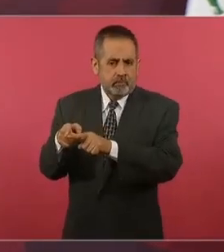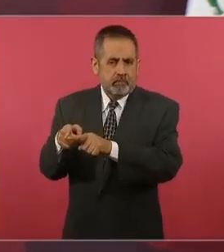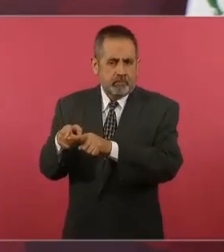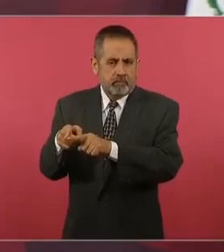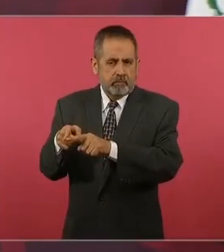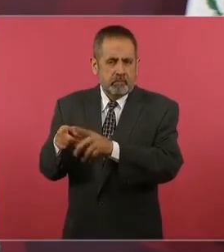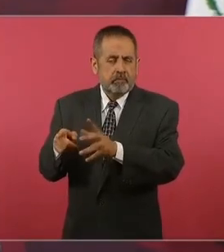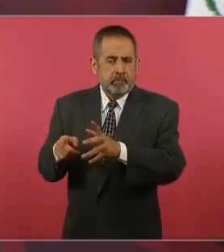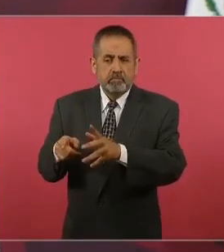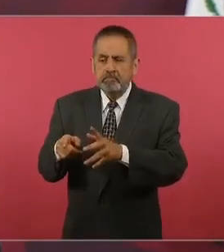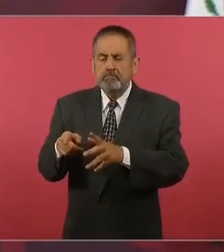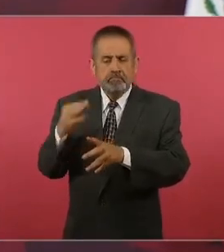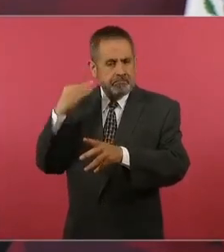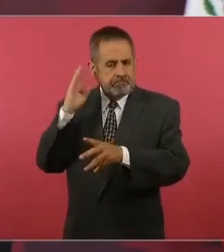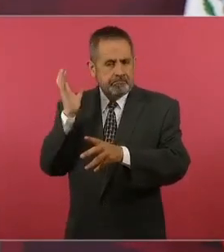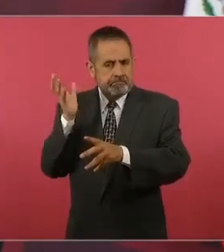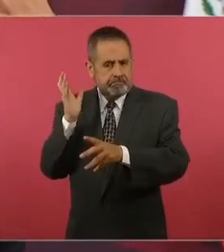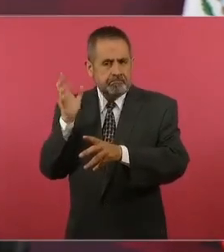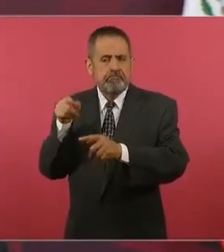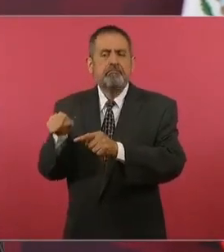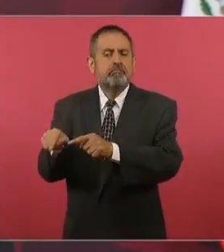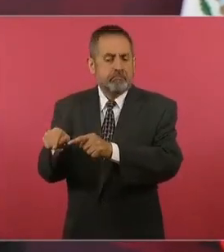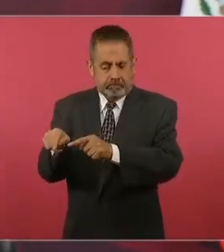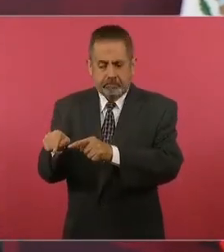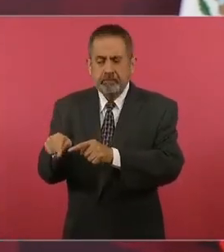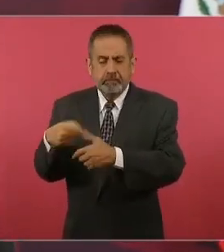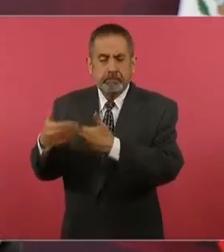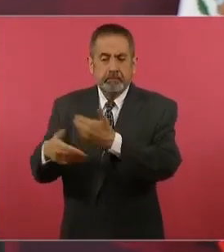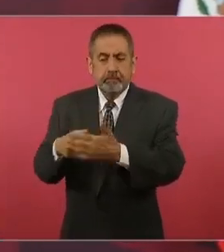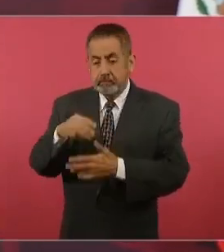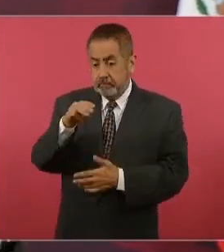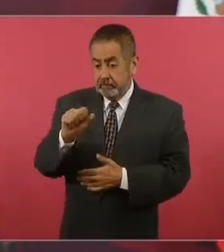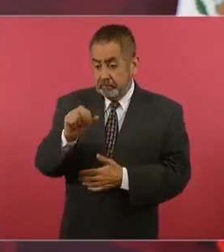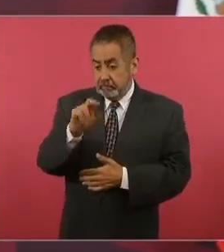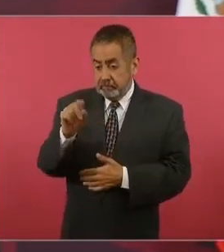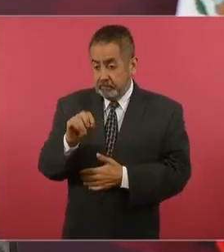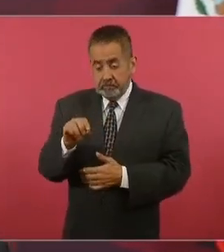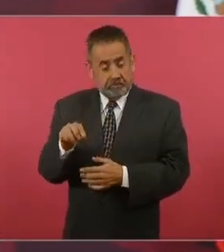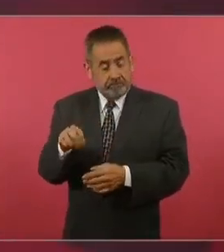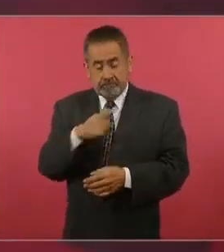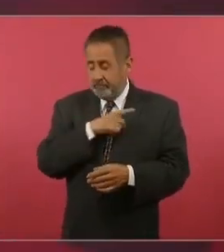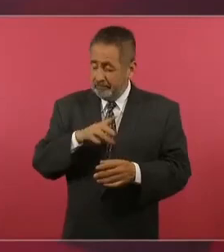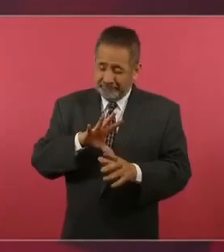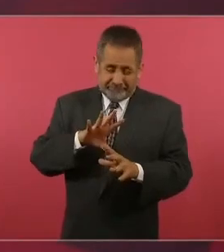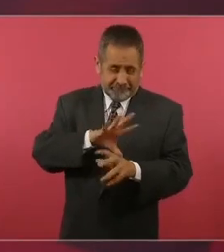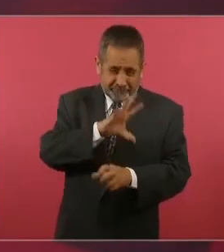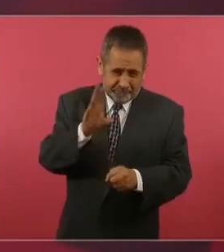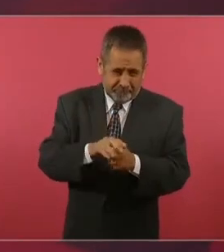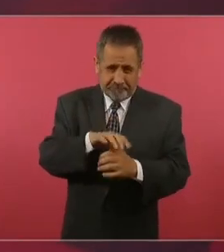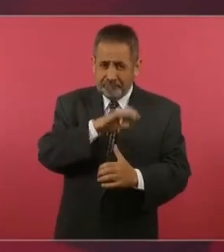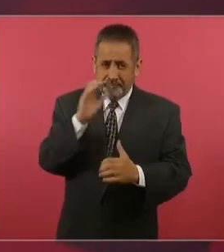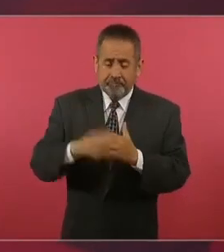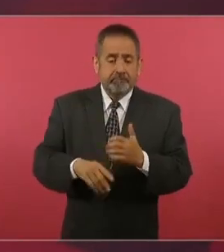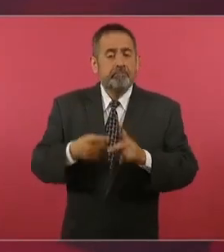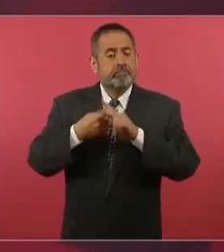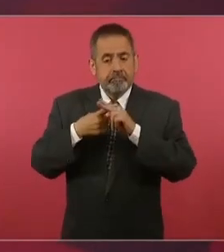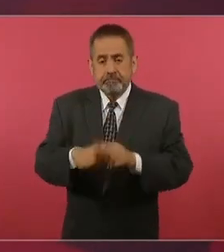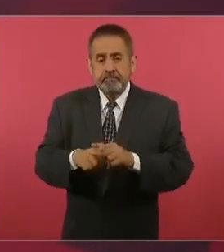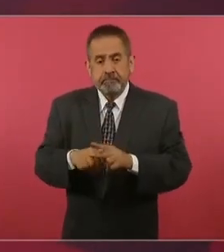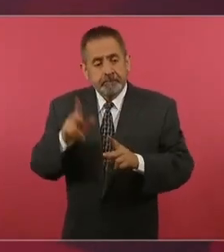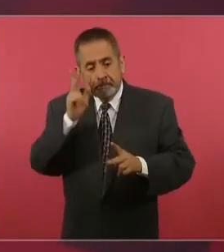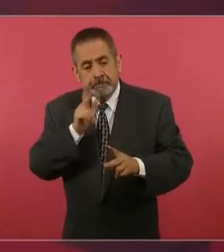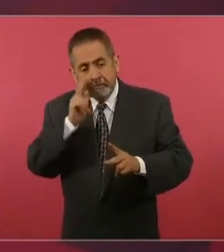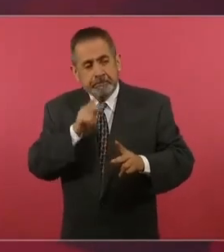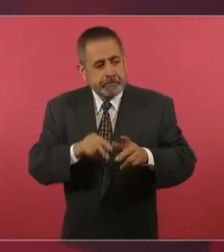y se va avanzando. En marzo tiene que quedar terminado todo para iniciar ya periodos